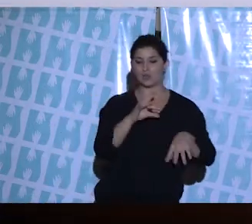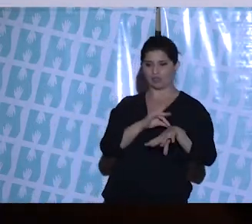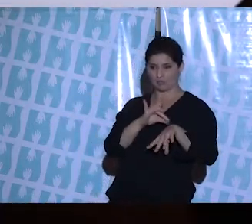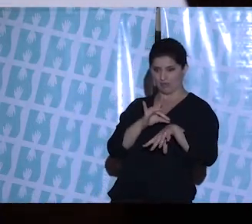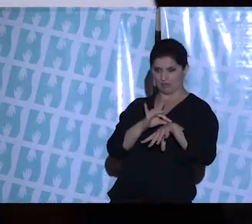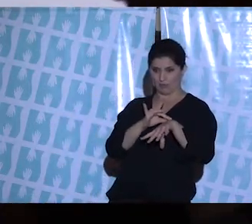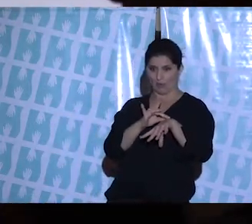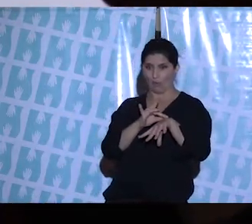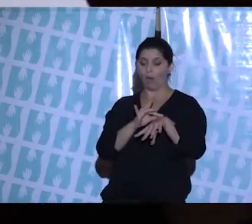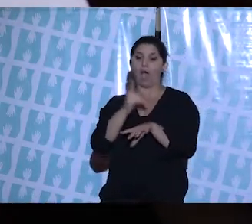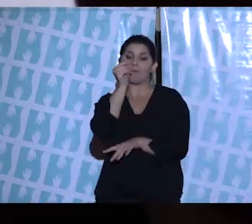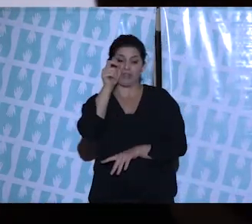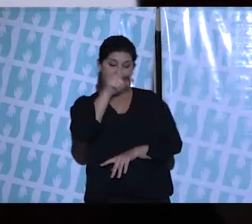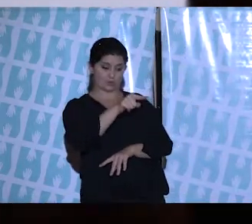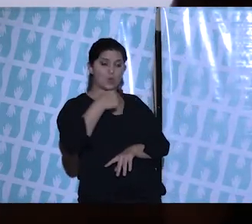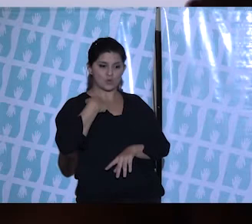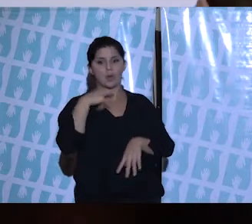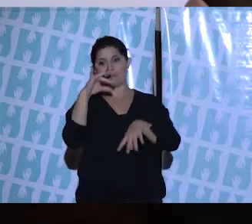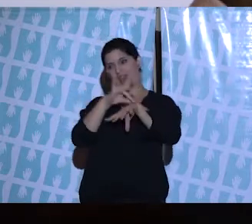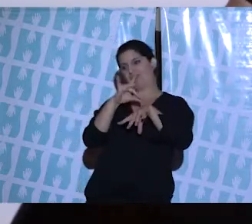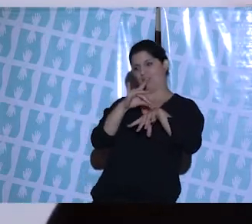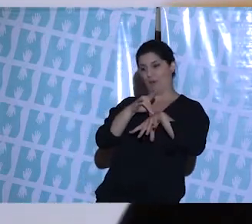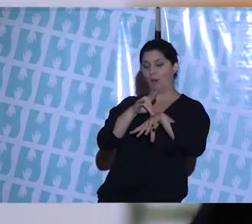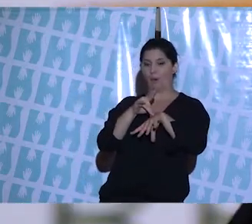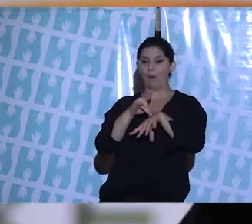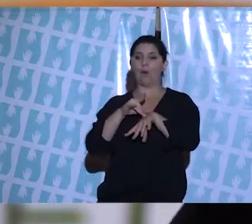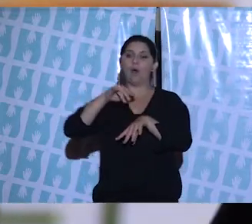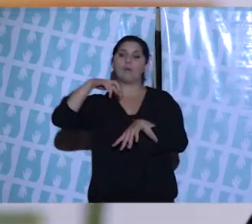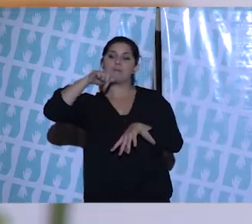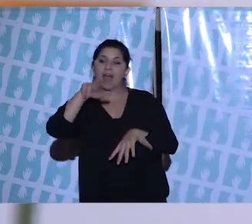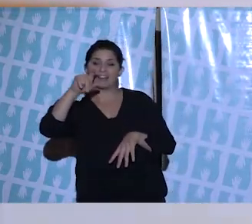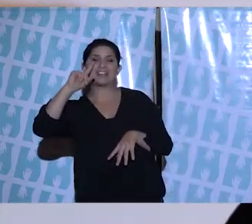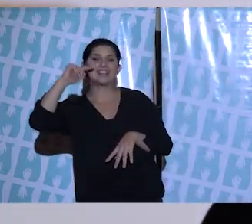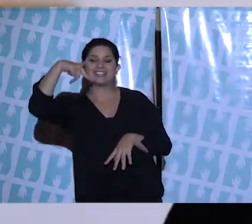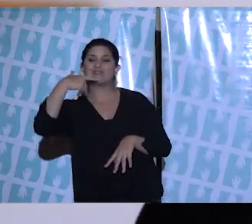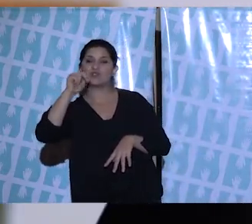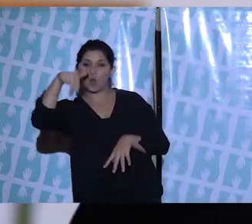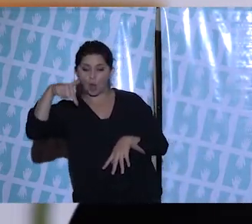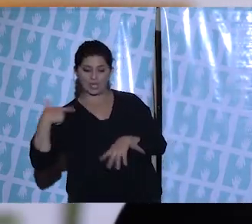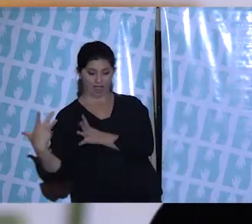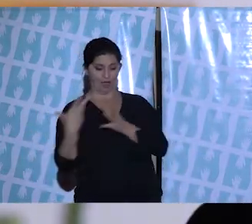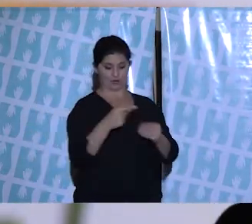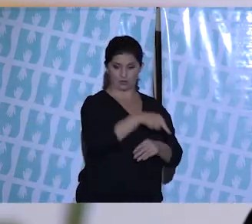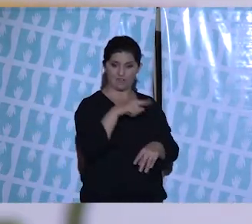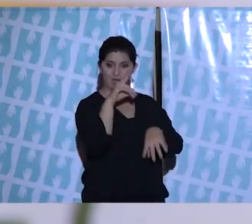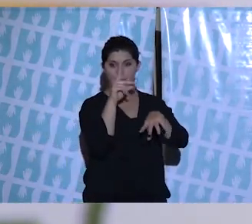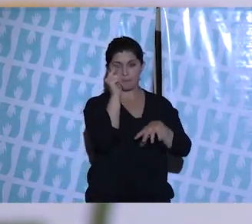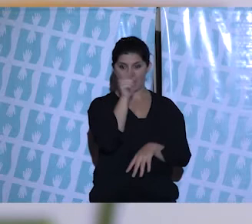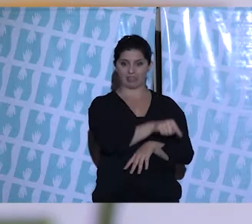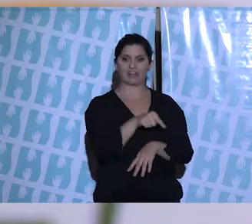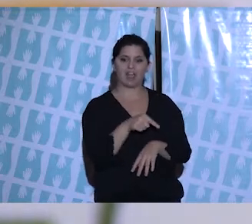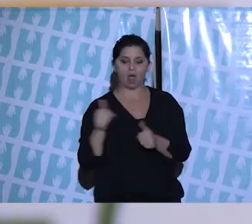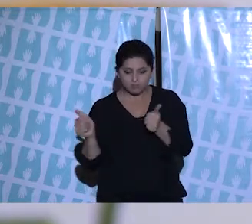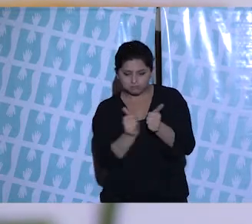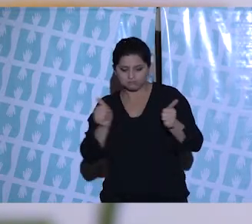el padre de James Parkinson era el médico. Y él tuvo un gran sentido y capacidad